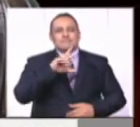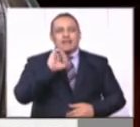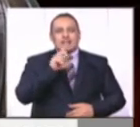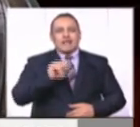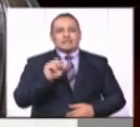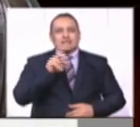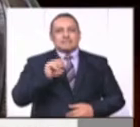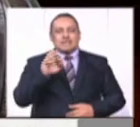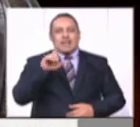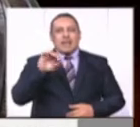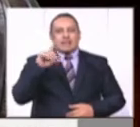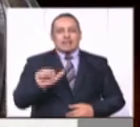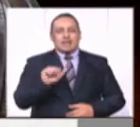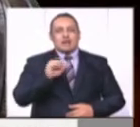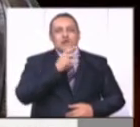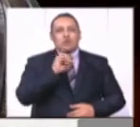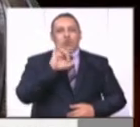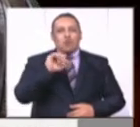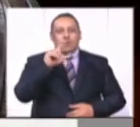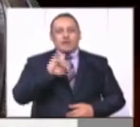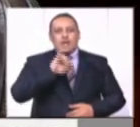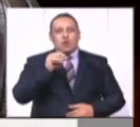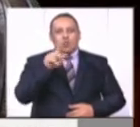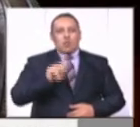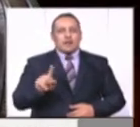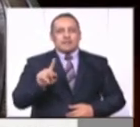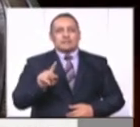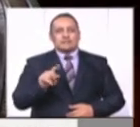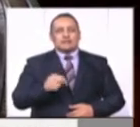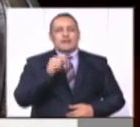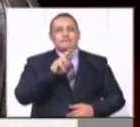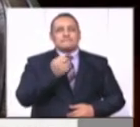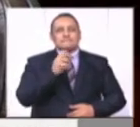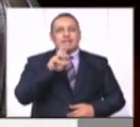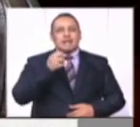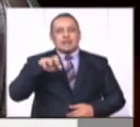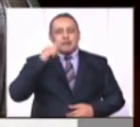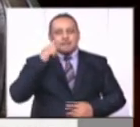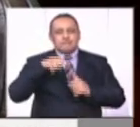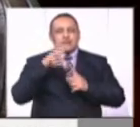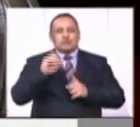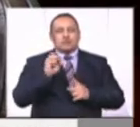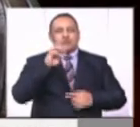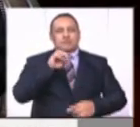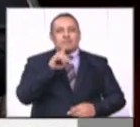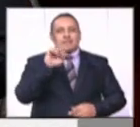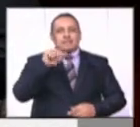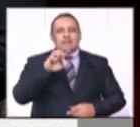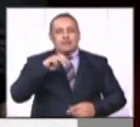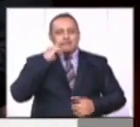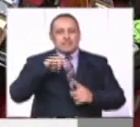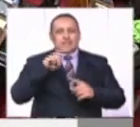celada coila Juárez valer pinto Medina